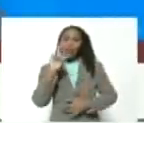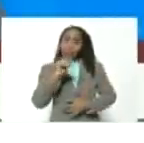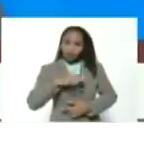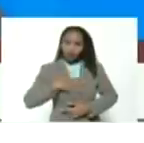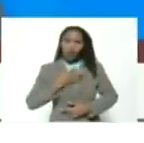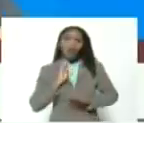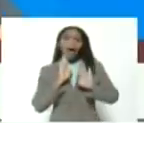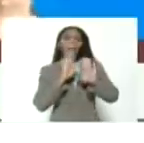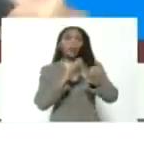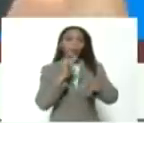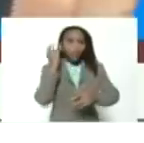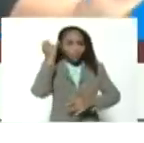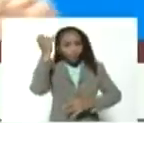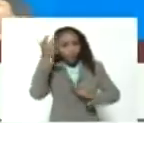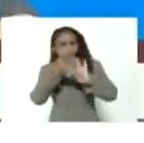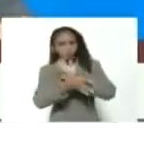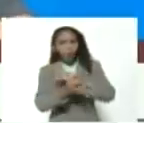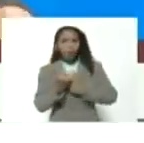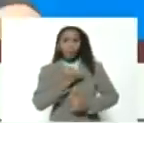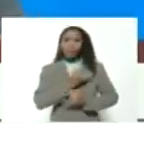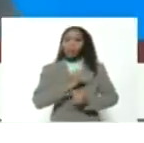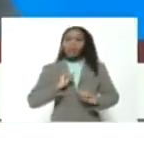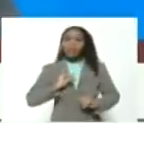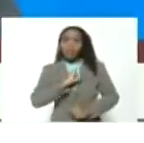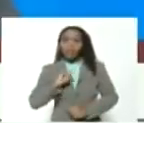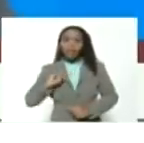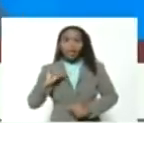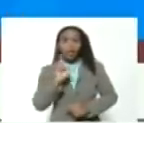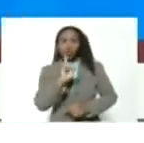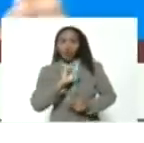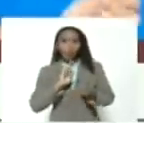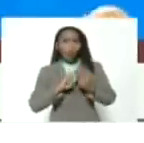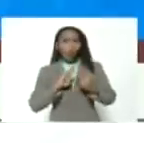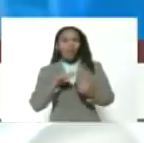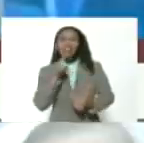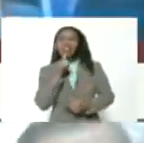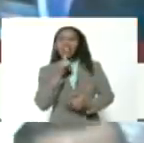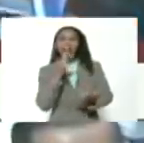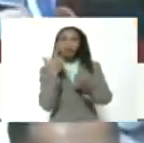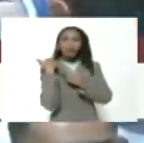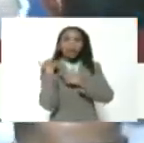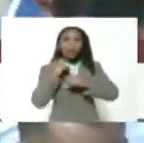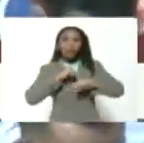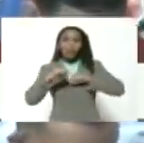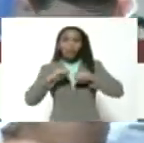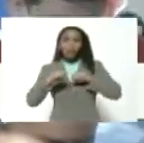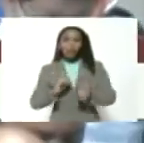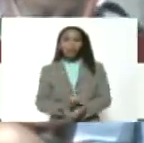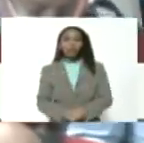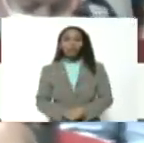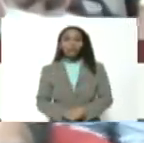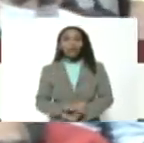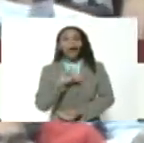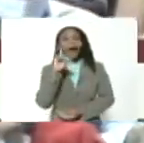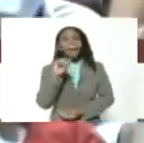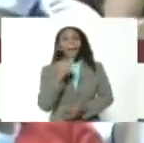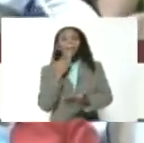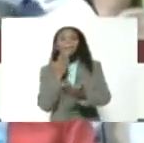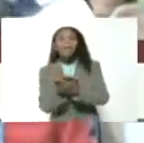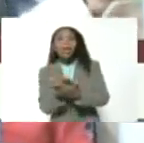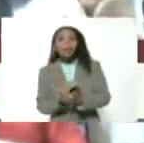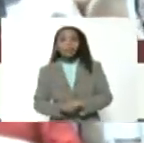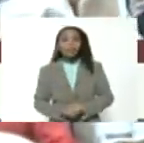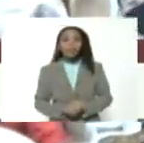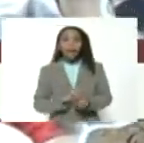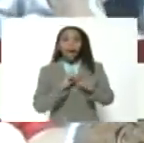mis aportes, independientemente que en mi territorio no conozca quién es el responsable del movimiento. También piden, presidente,